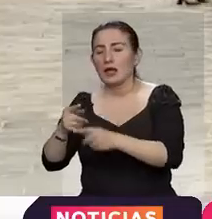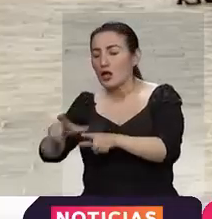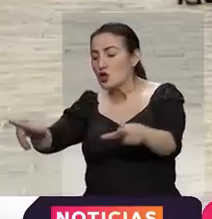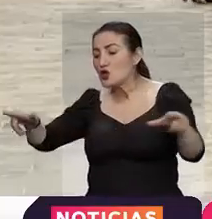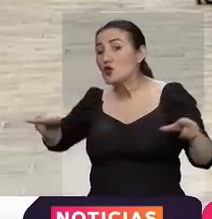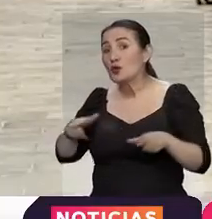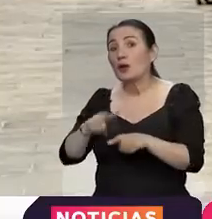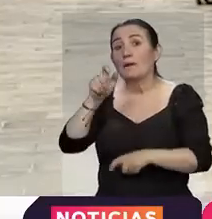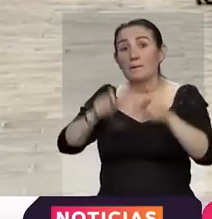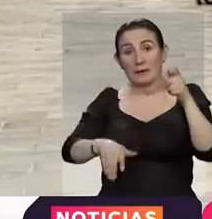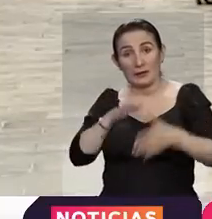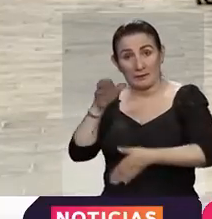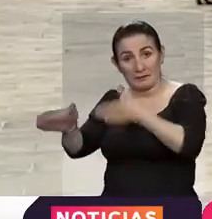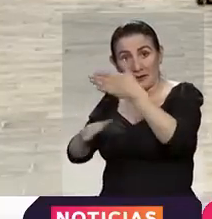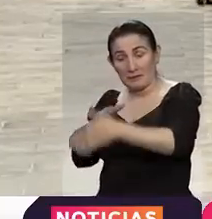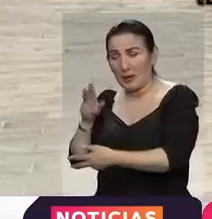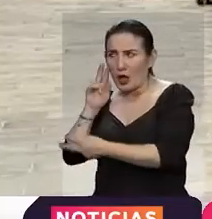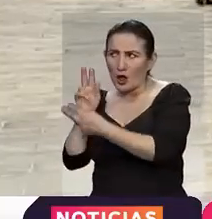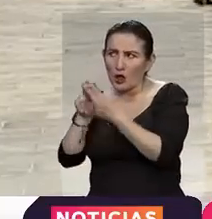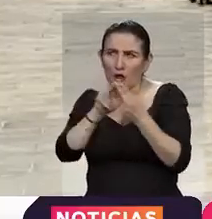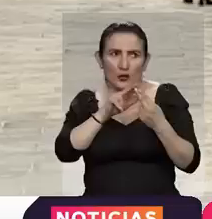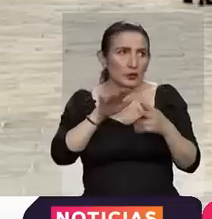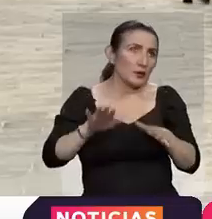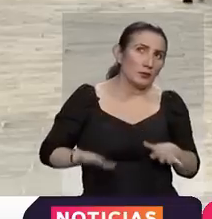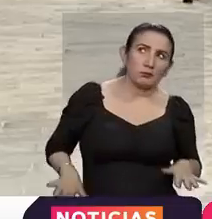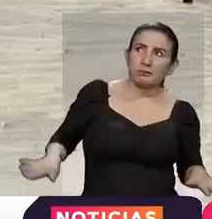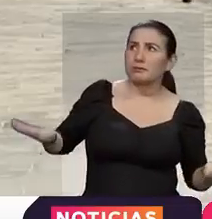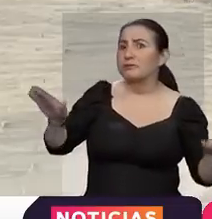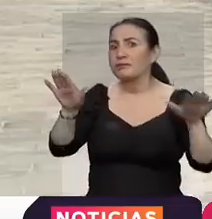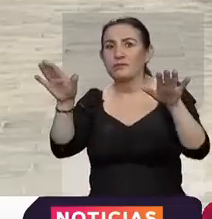que las personas puedan conocer el recinto